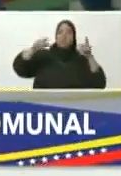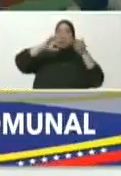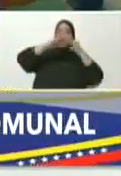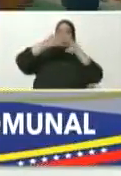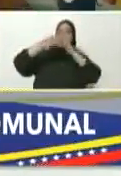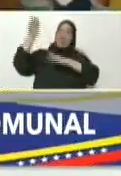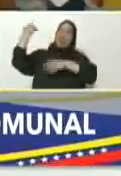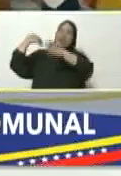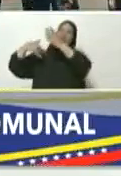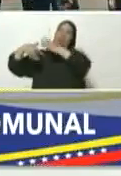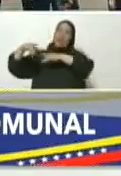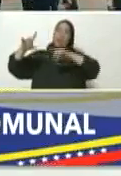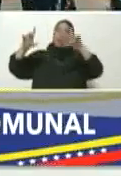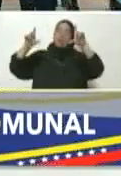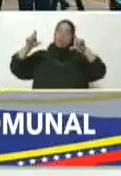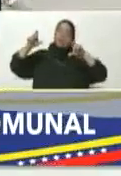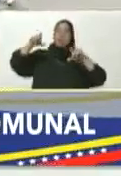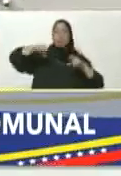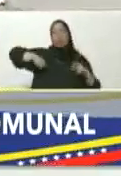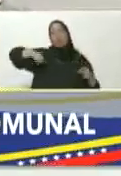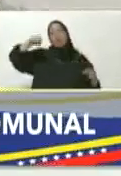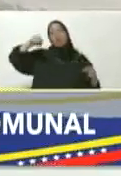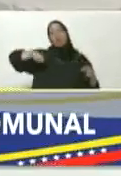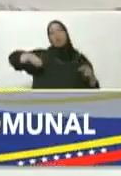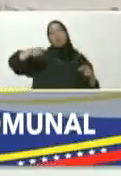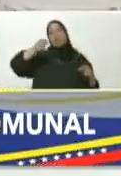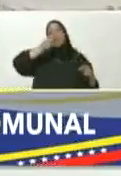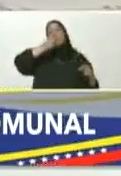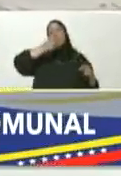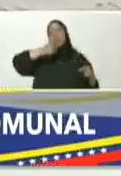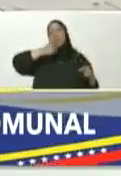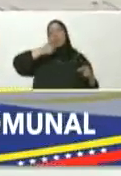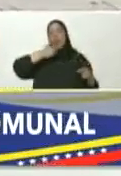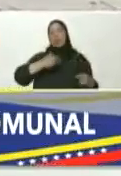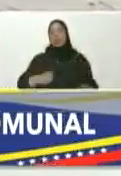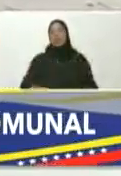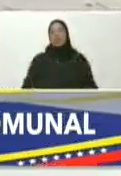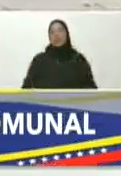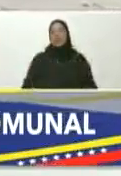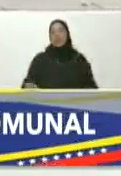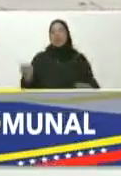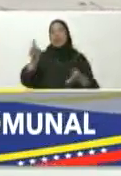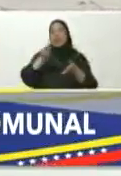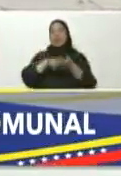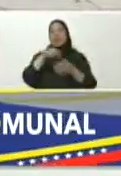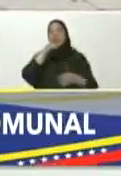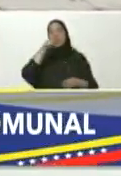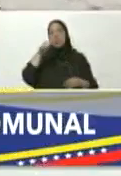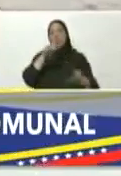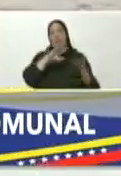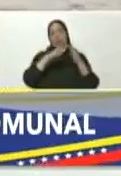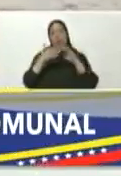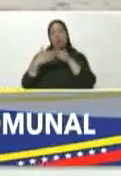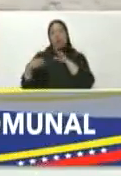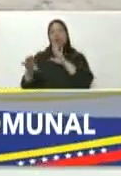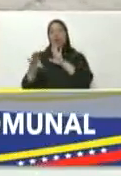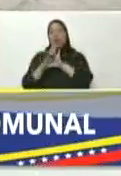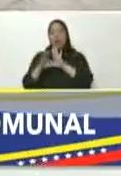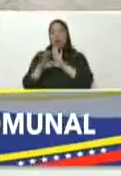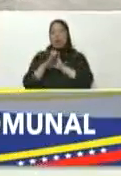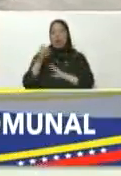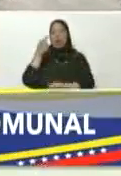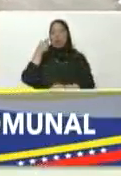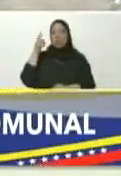allá, norte de Caracas. A mí se me aparecieron mucho las imágenes. Yo quería repetir un acto así como el de Lídice, se lo dije ayer al